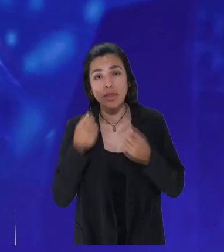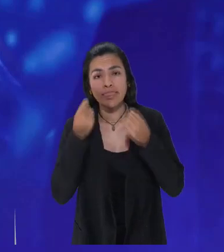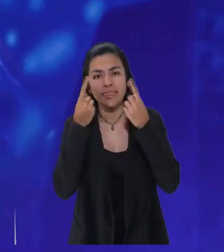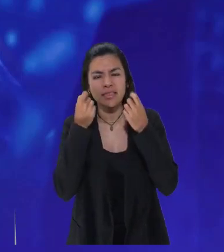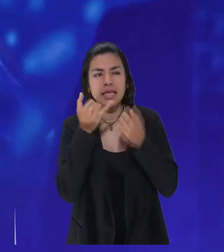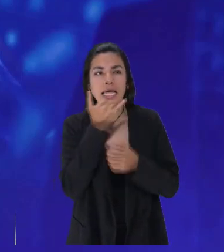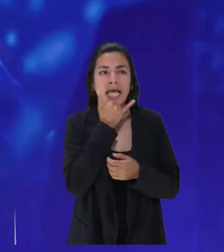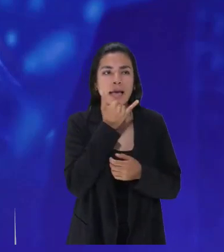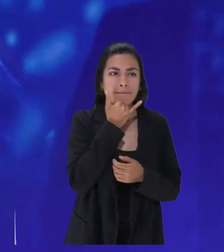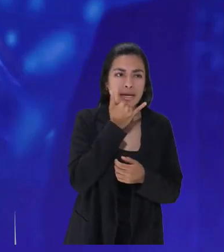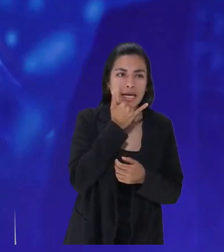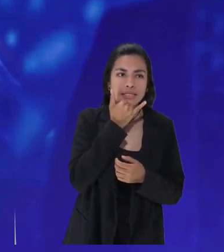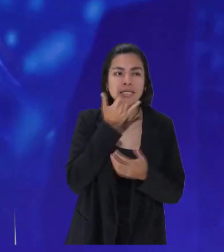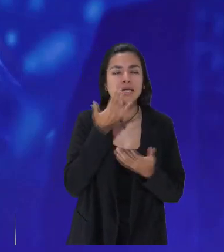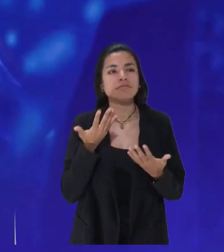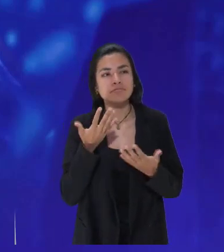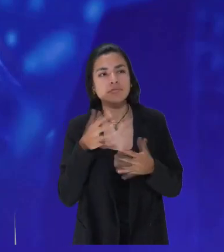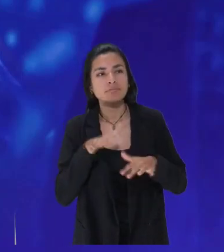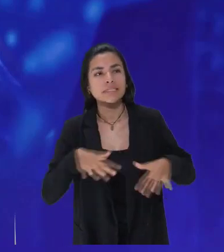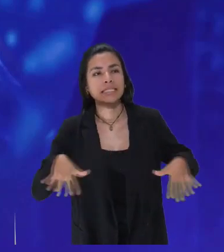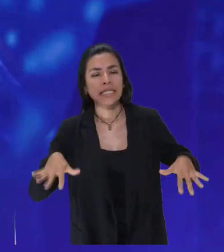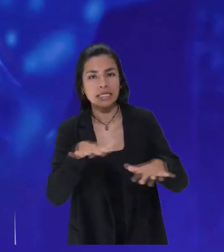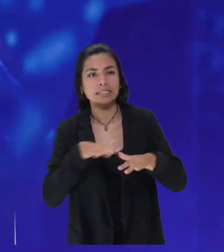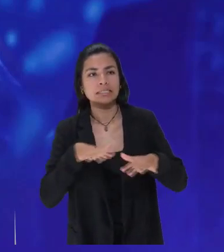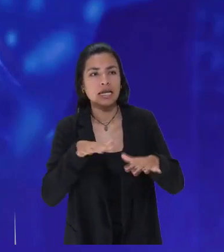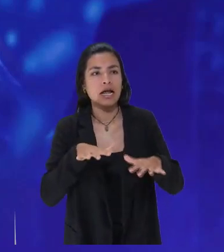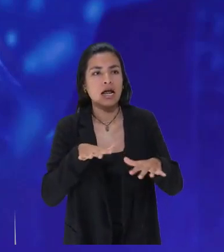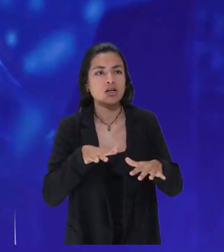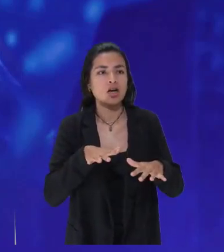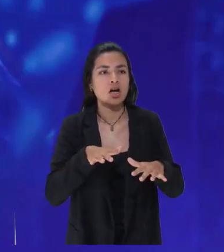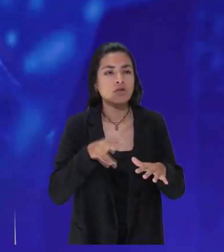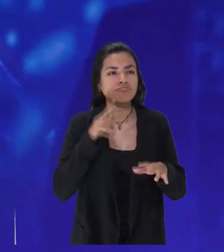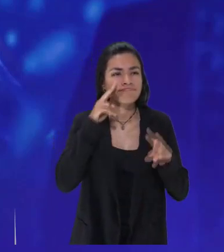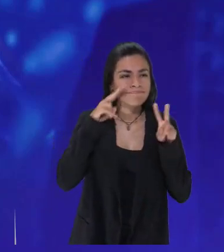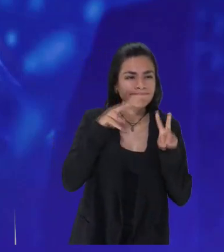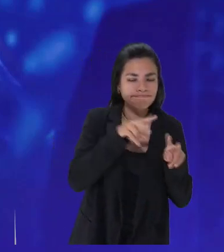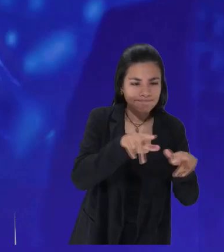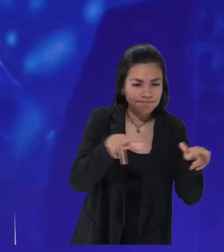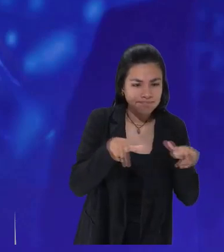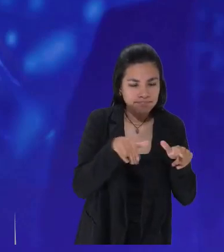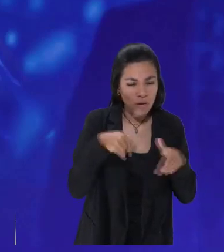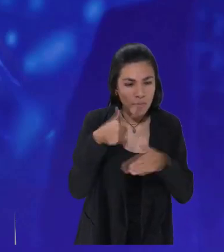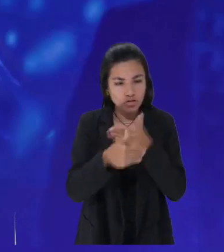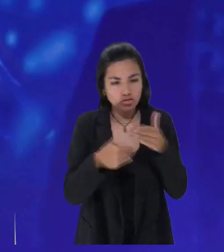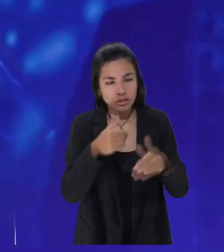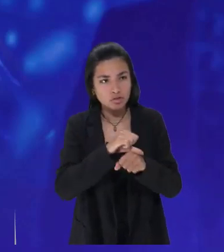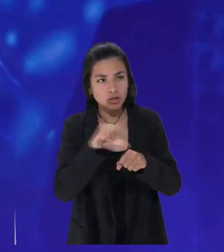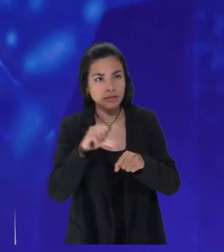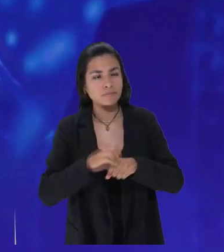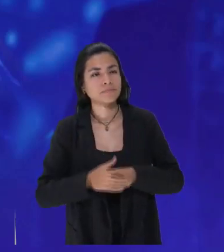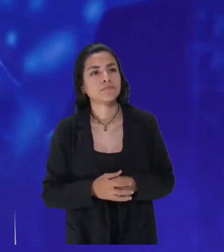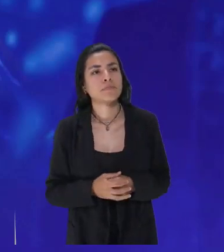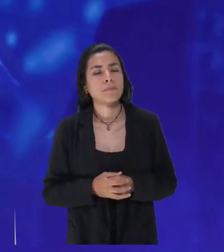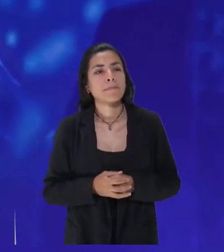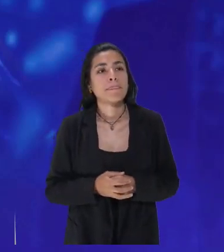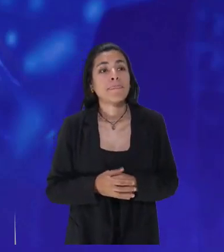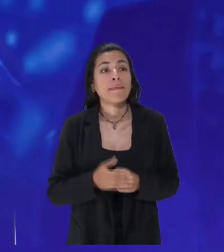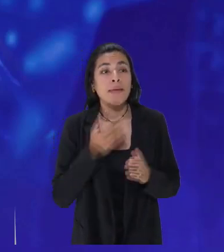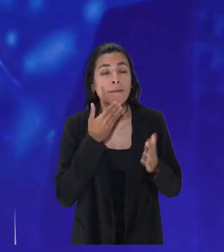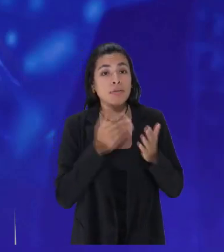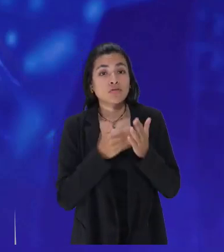está sucediendo en el escenario como tal del procedimiento quirúrgico. Aquí el cirujano nos